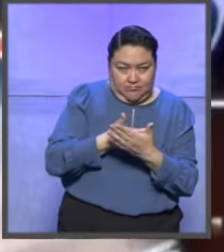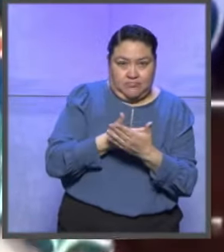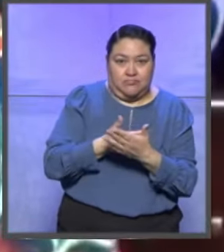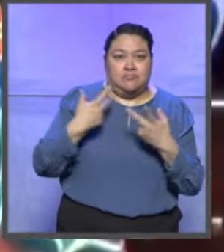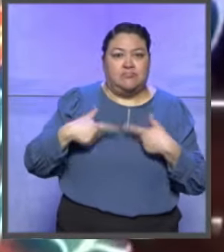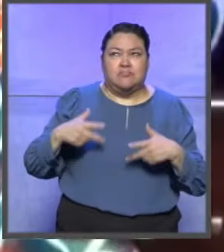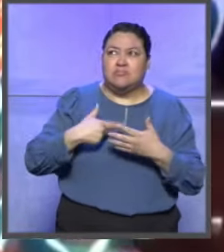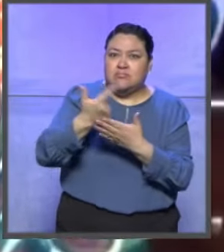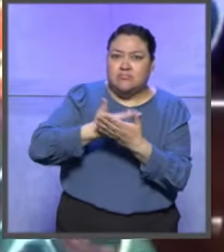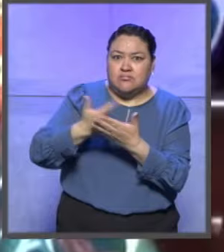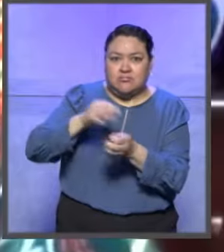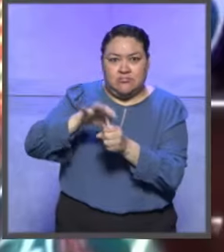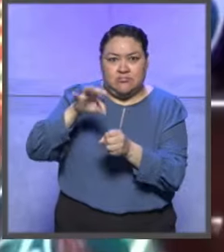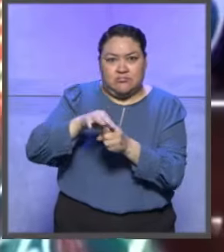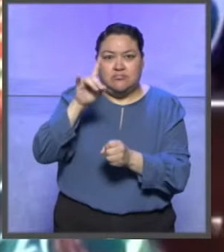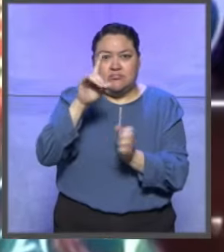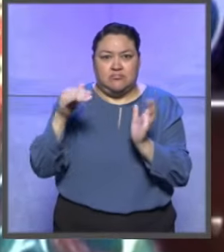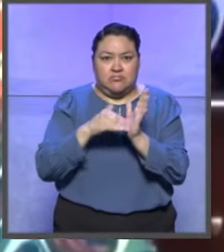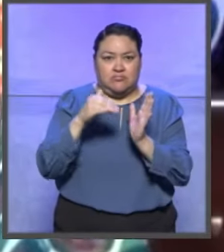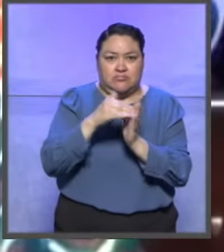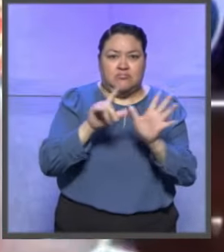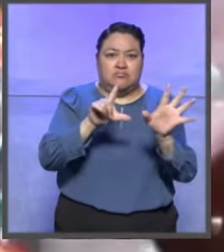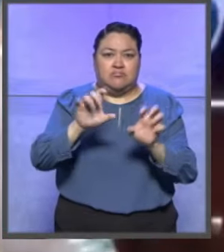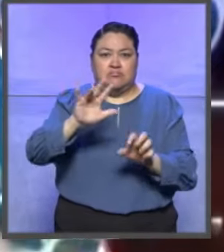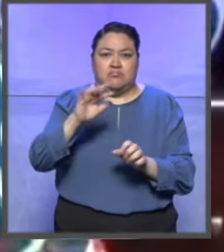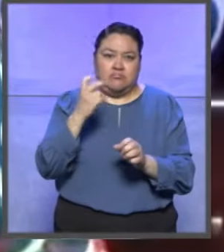lista nominal de aproximadamente